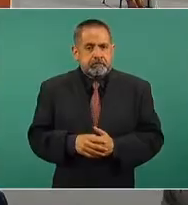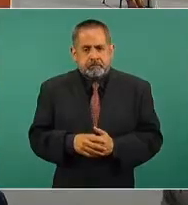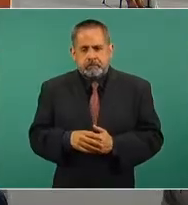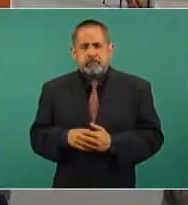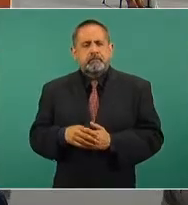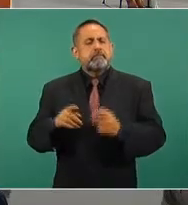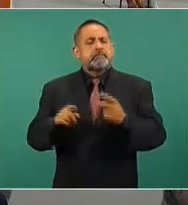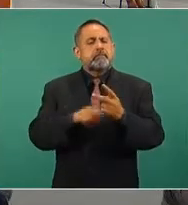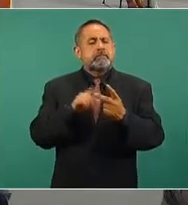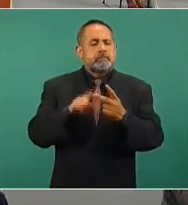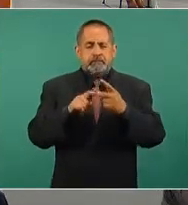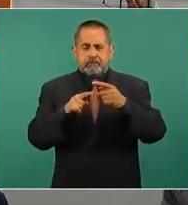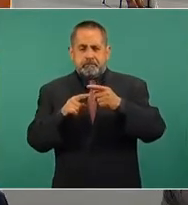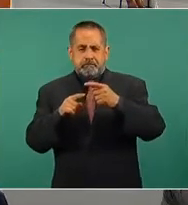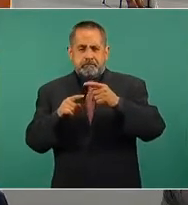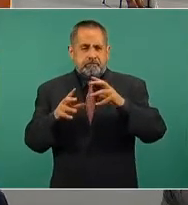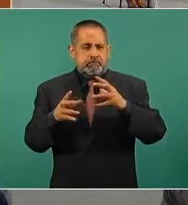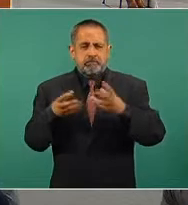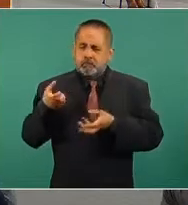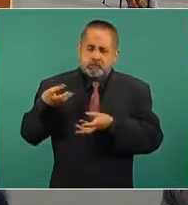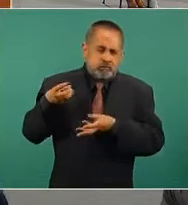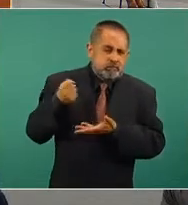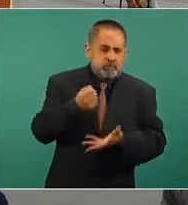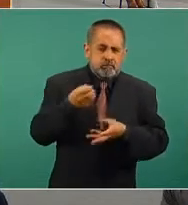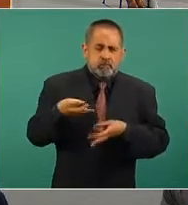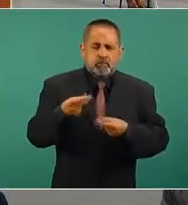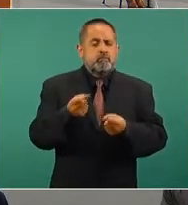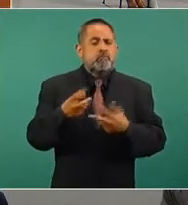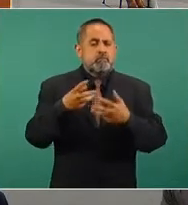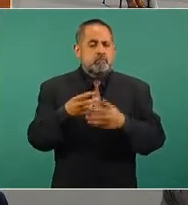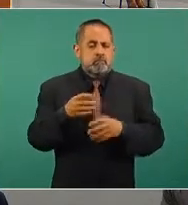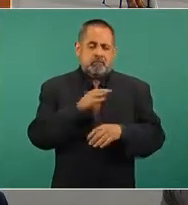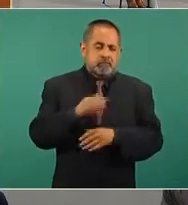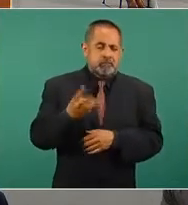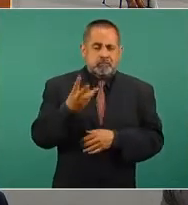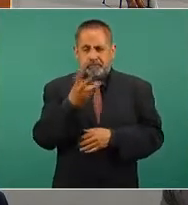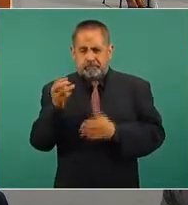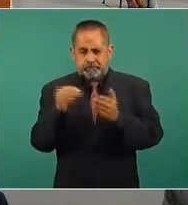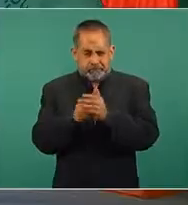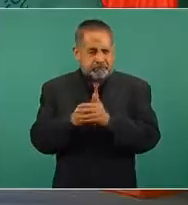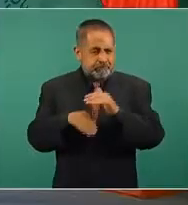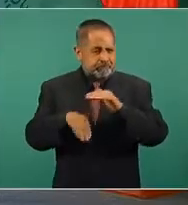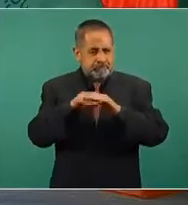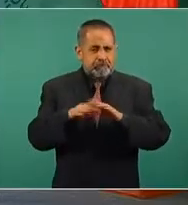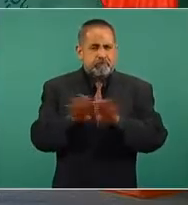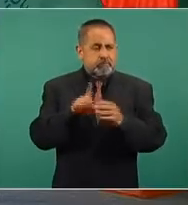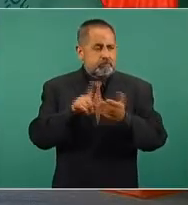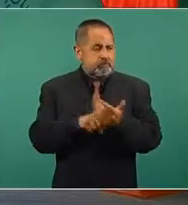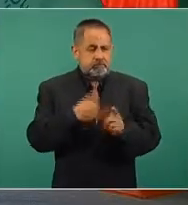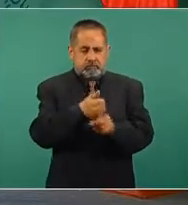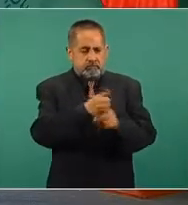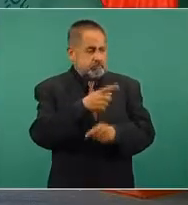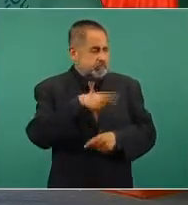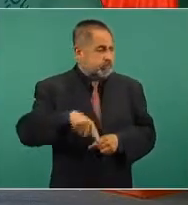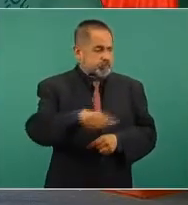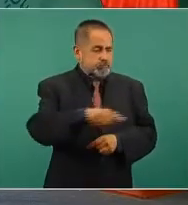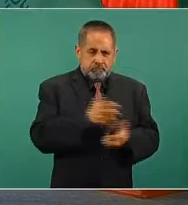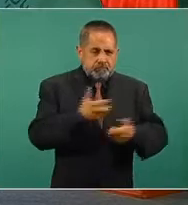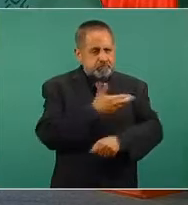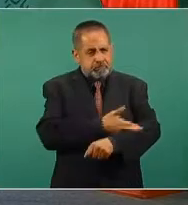instancias, y nos mantenemos con un monto muy similar, prácticamente las 300,000 acciones en materia de autoproducción por las